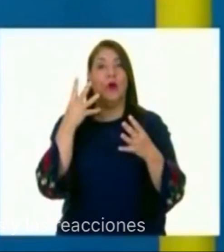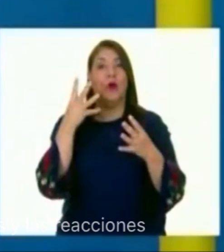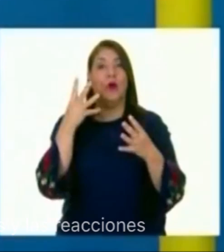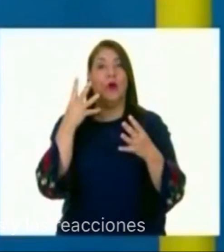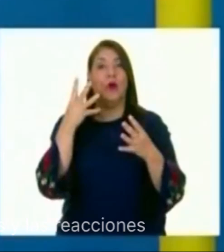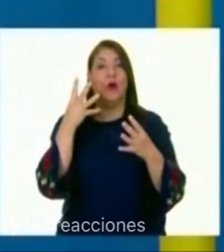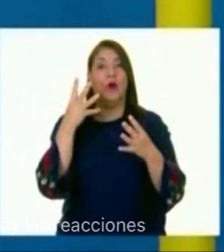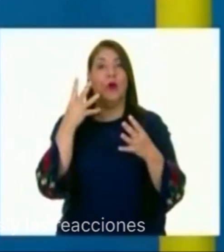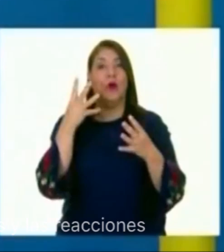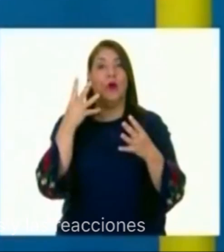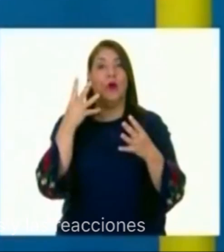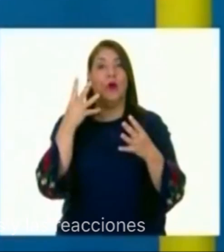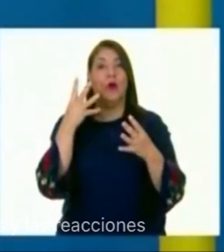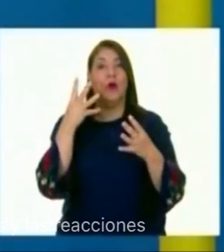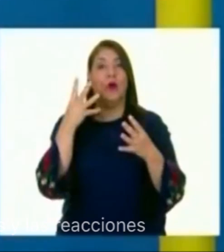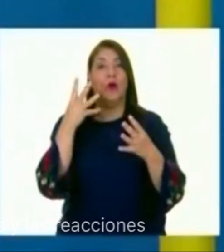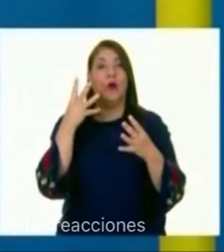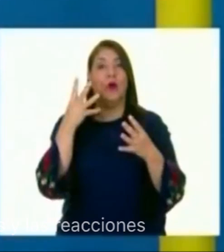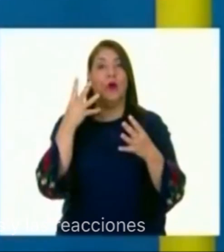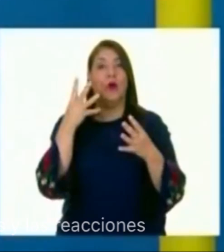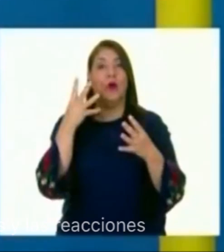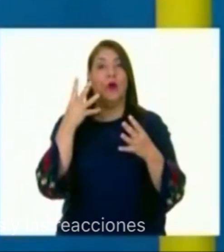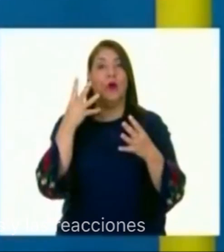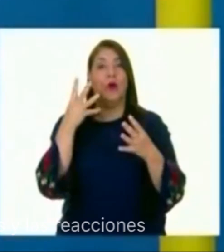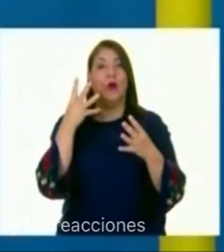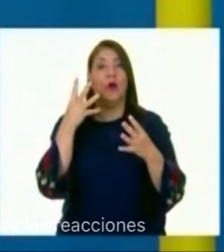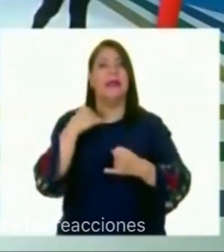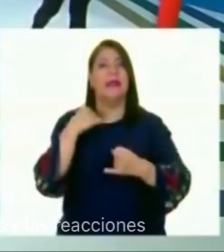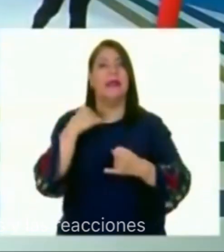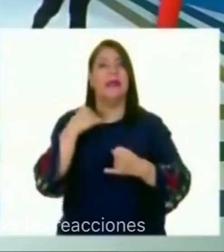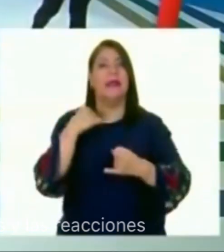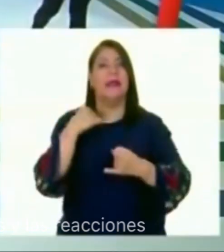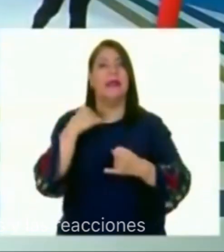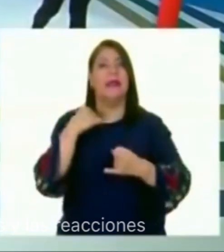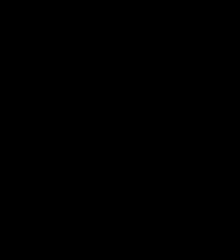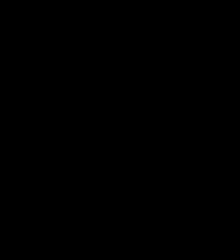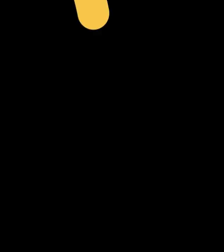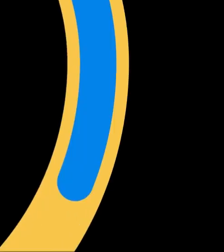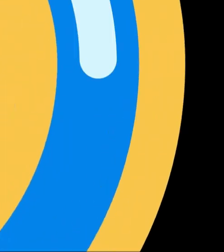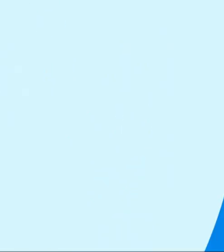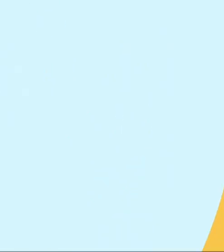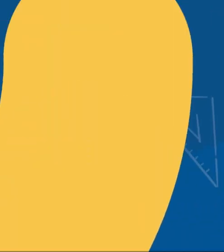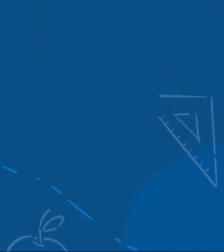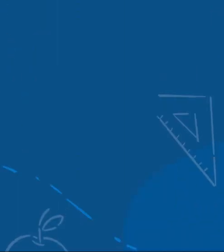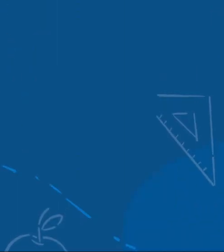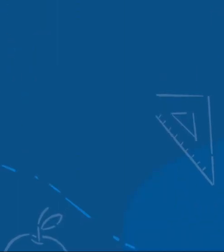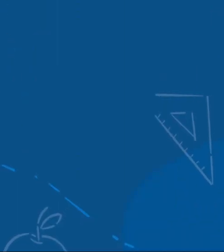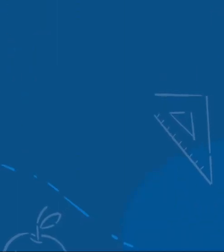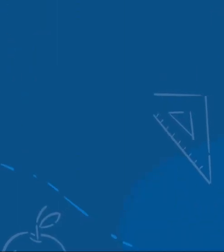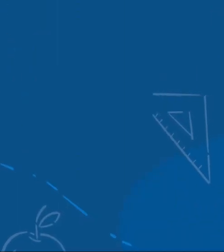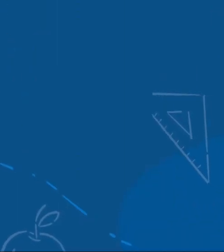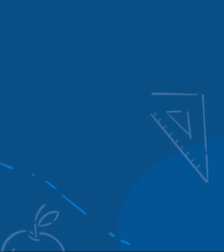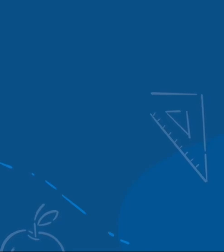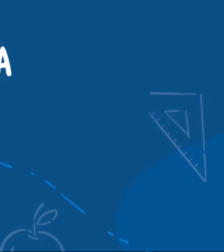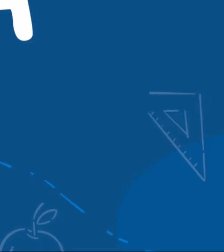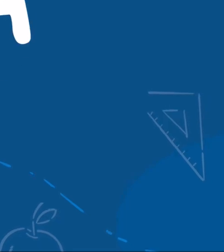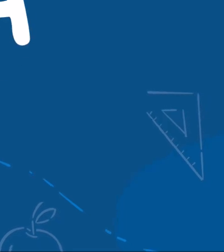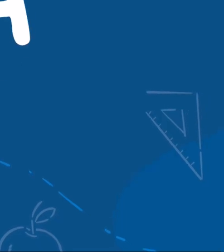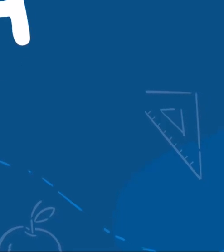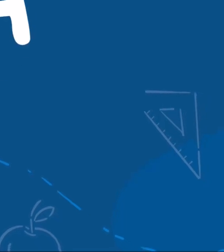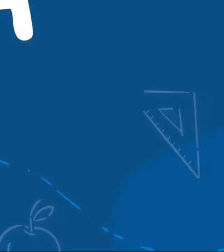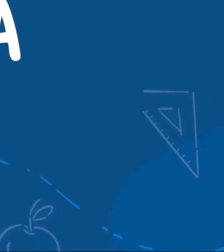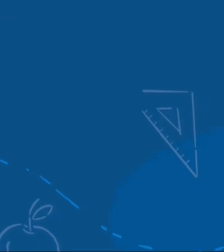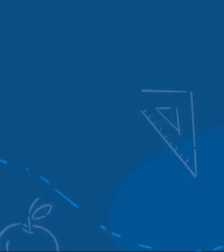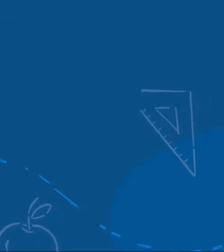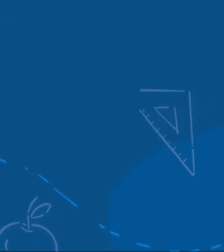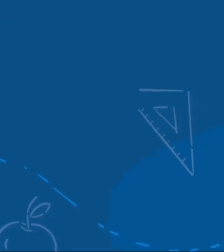cuerda para saltar puede ser hecha con varios agujetas. Y listo, terminamos. Espero que este video te ayude un poco. Si conoces a alguien que le puede